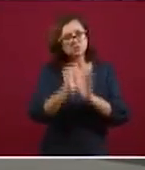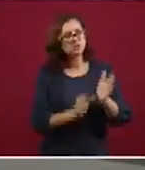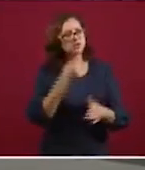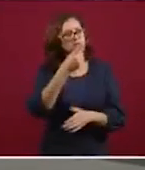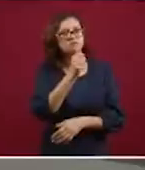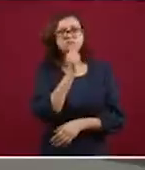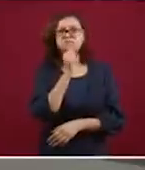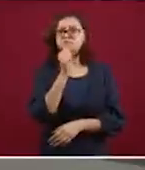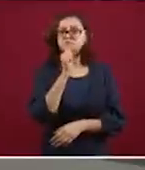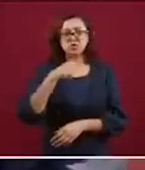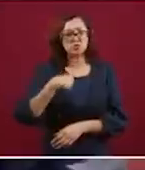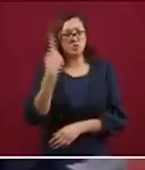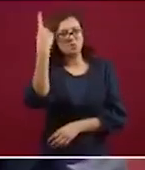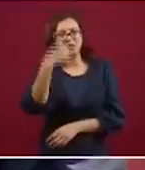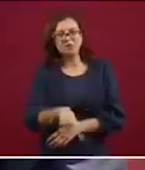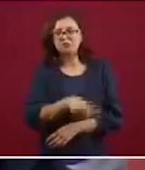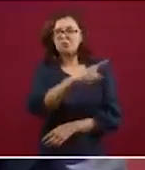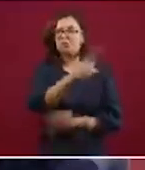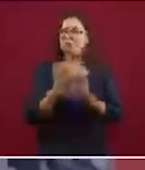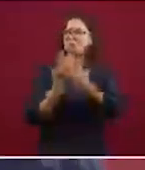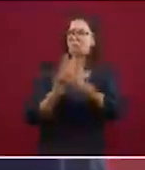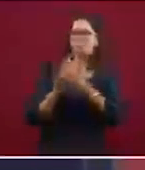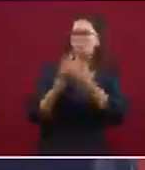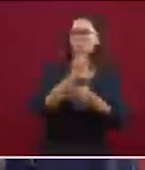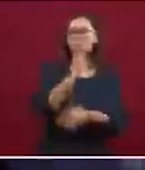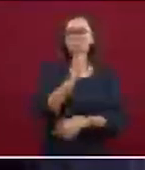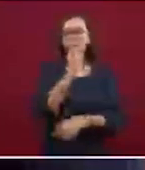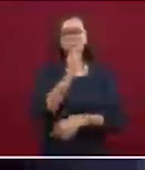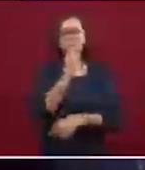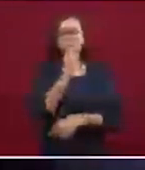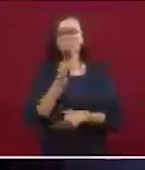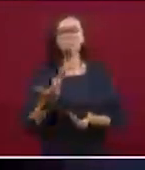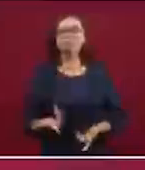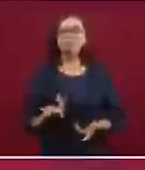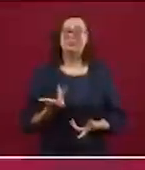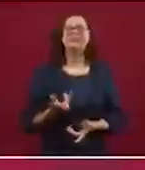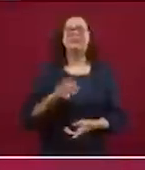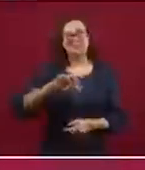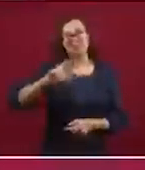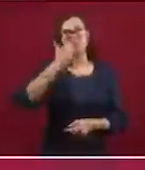¿sí?, la instrucción. Es lo que hablo del elefante, que